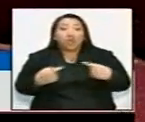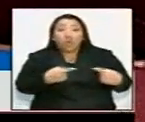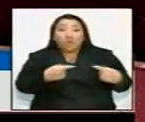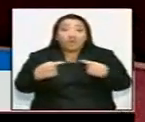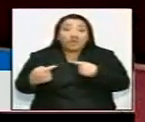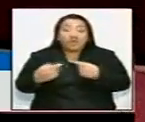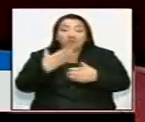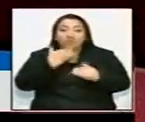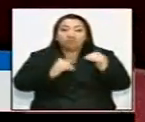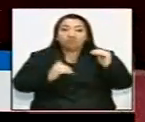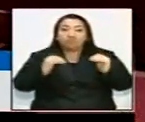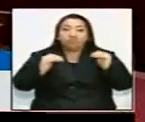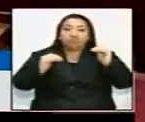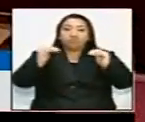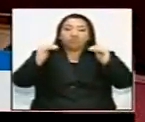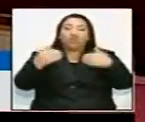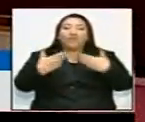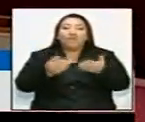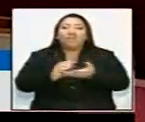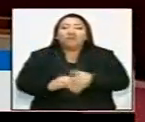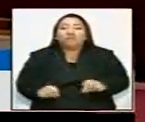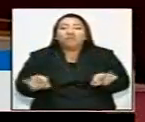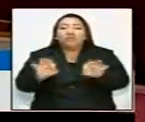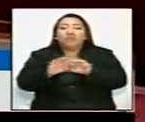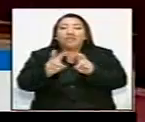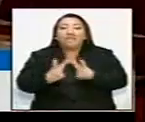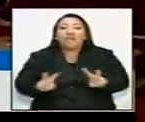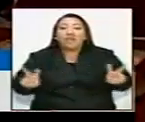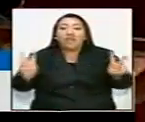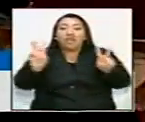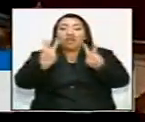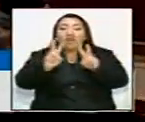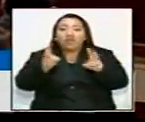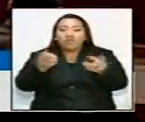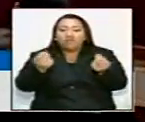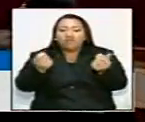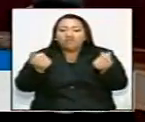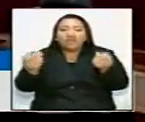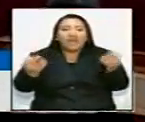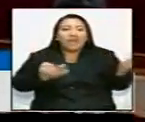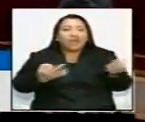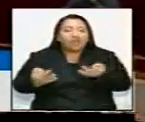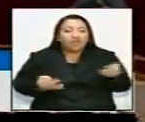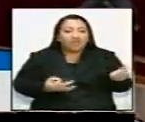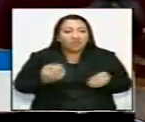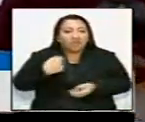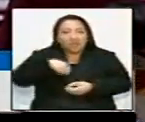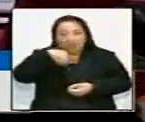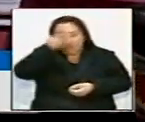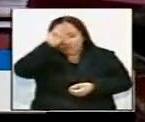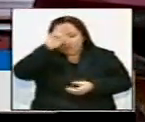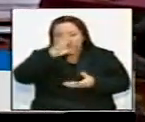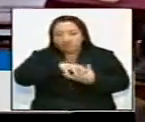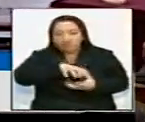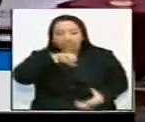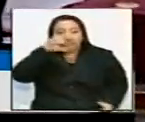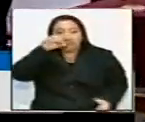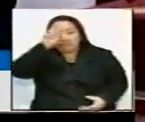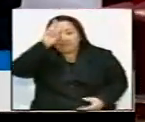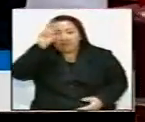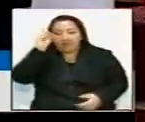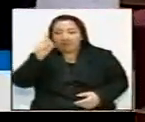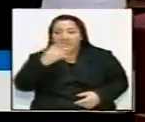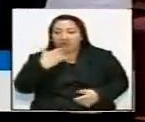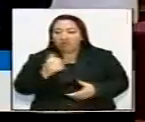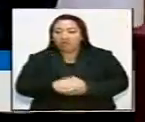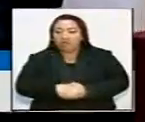manera en que vamos a darle más valor a las actividades que hoy generan la riqueza de la nación. Pero